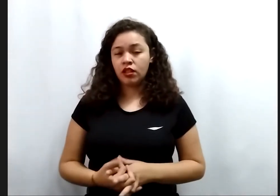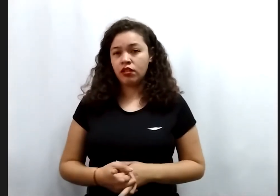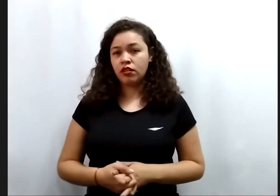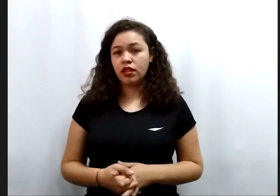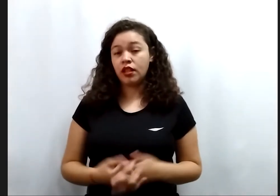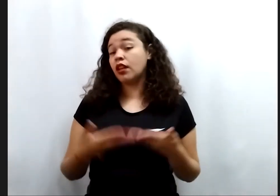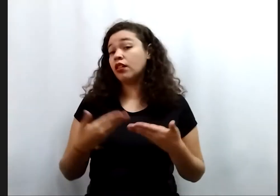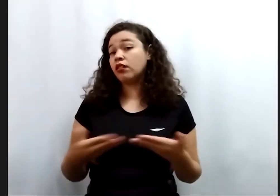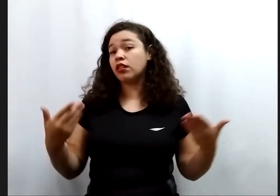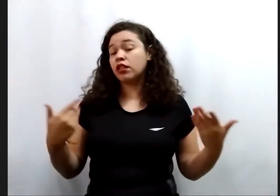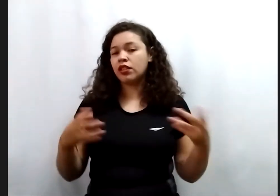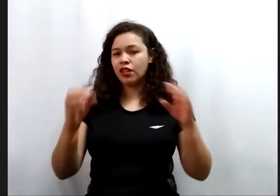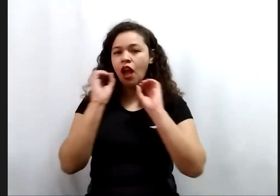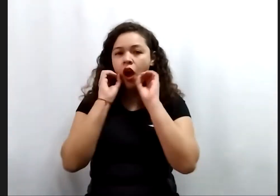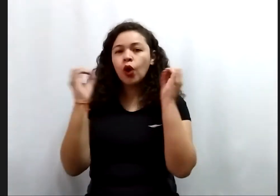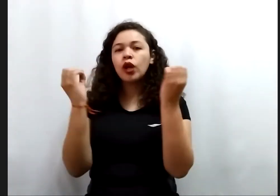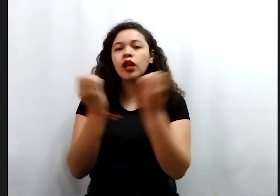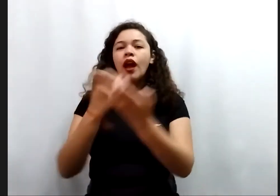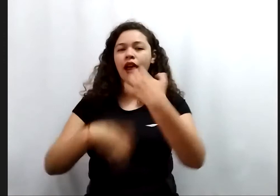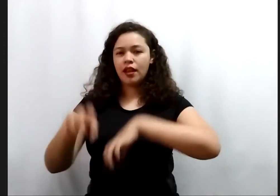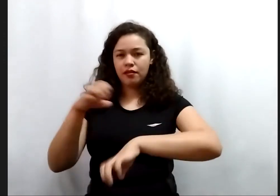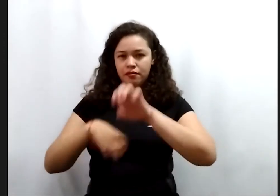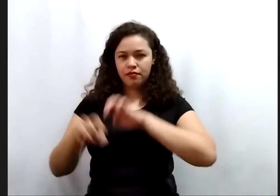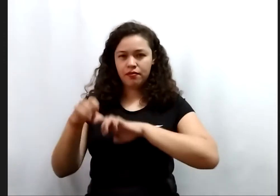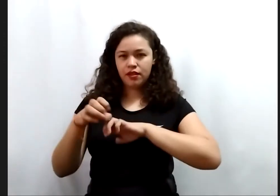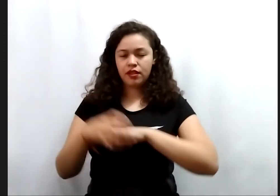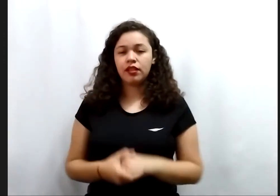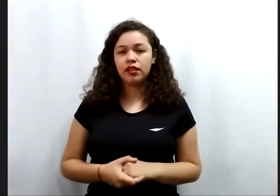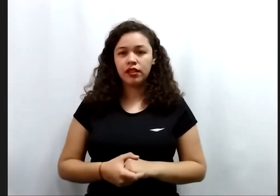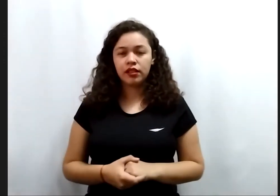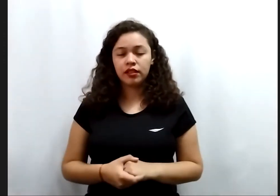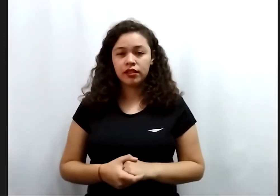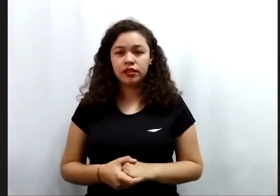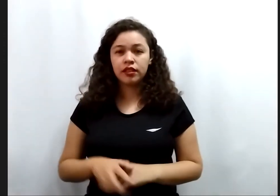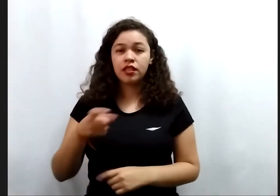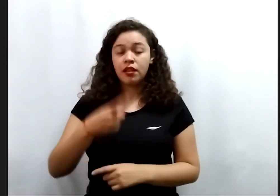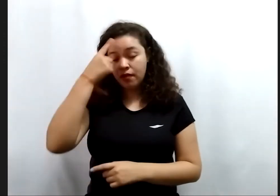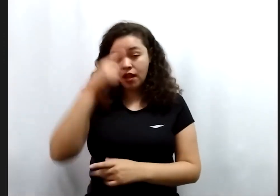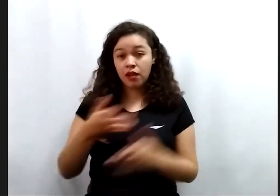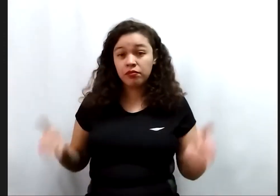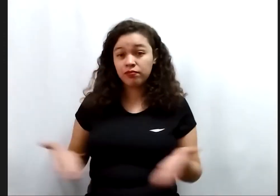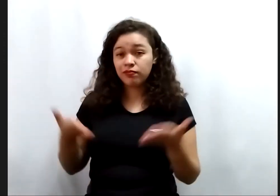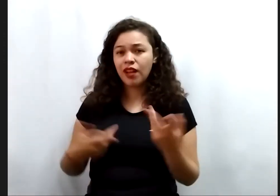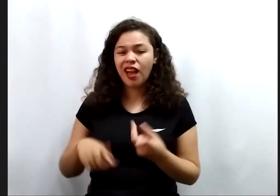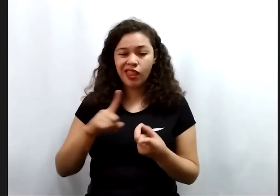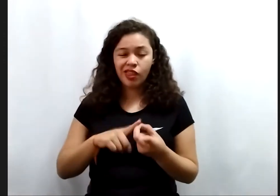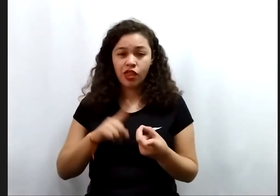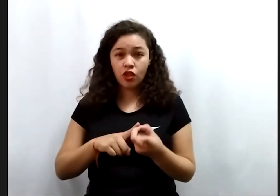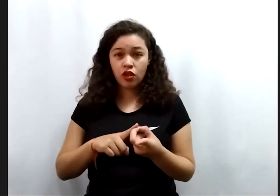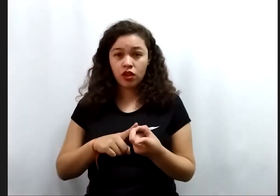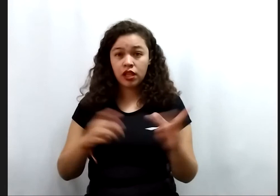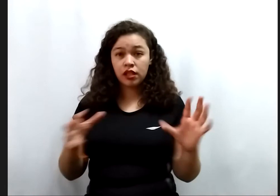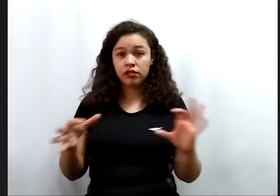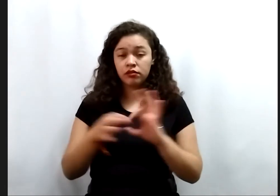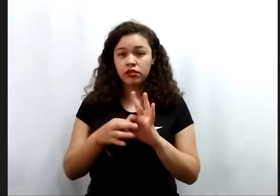de lo que es una organización, una empresa, ¿dónde se deja ver esta cuestión de la motivación? La congruencia entre lo